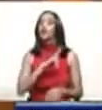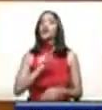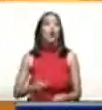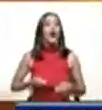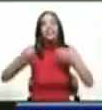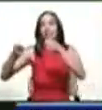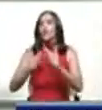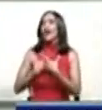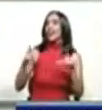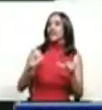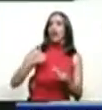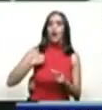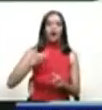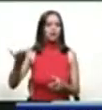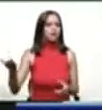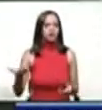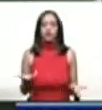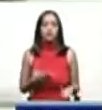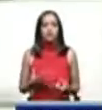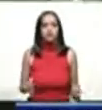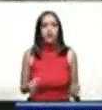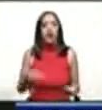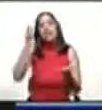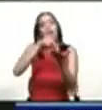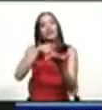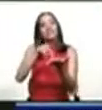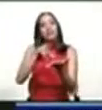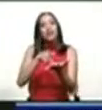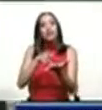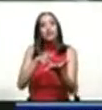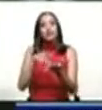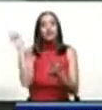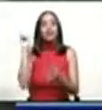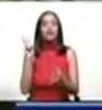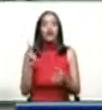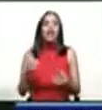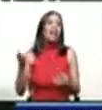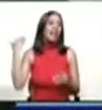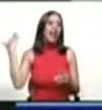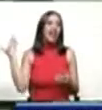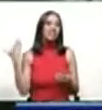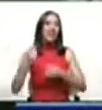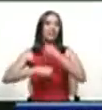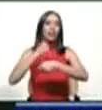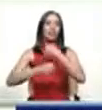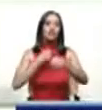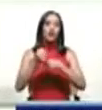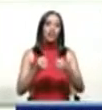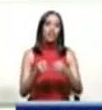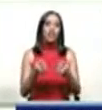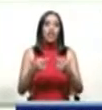soberanía. La participación de Venezuela en las antiguas asociaciones estratégicas era en todos los casos menor